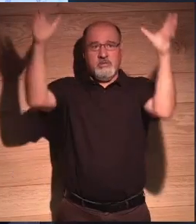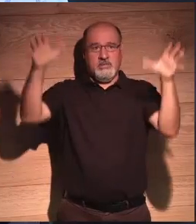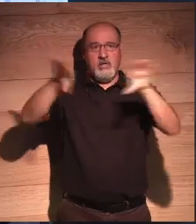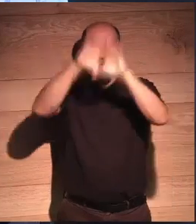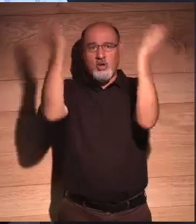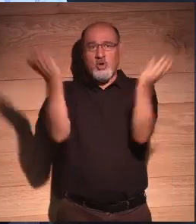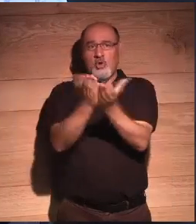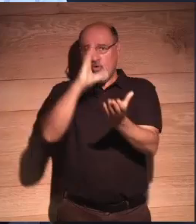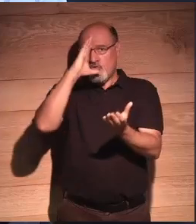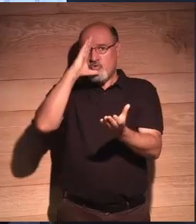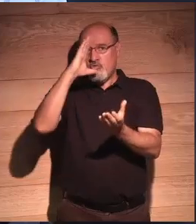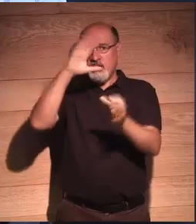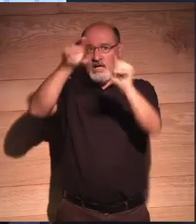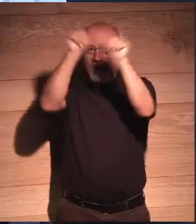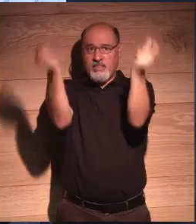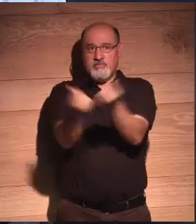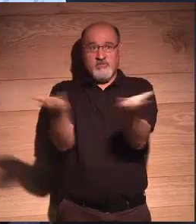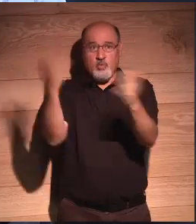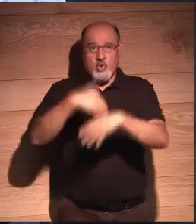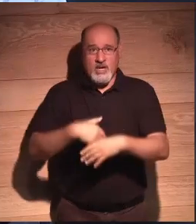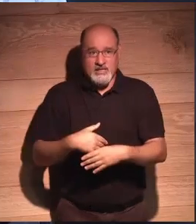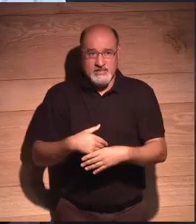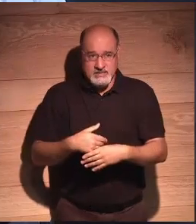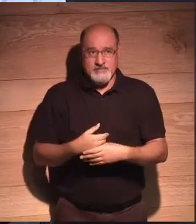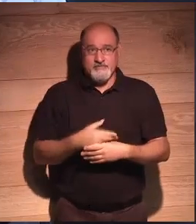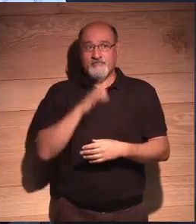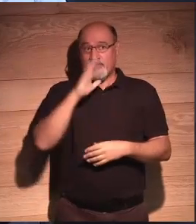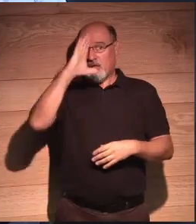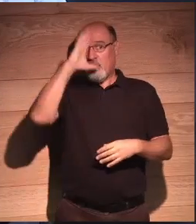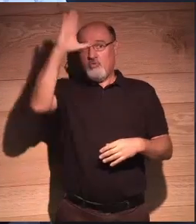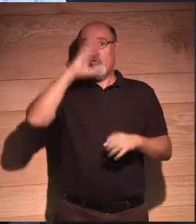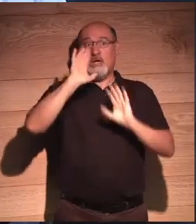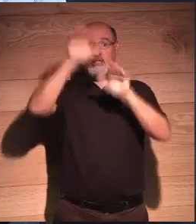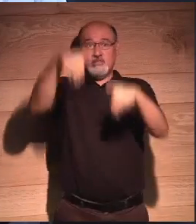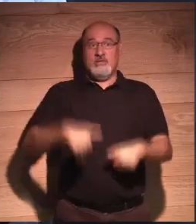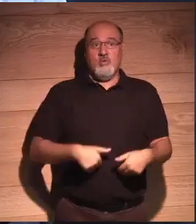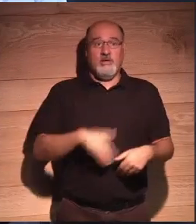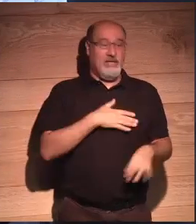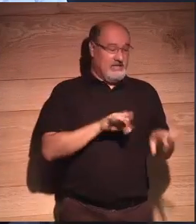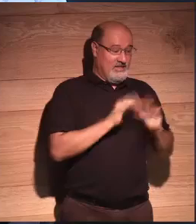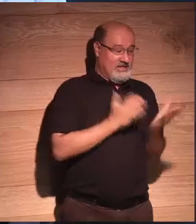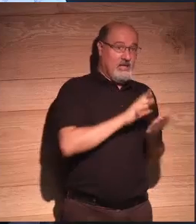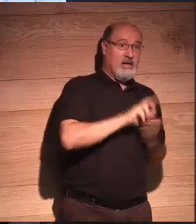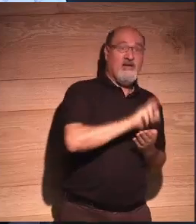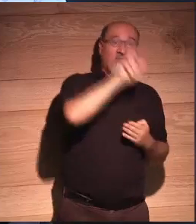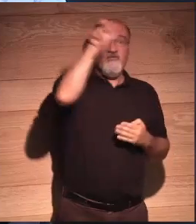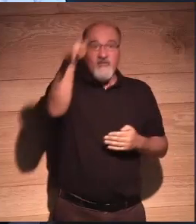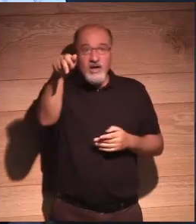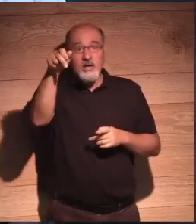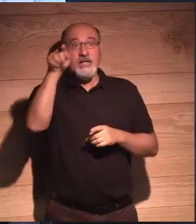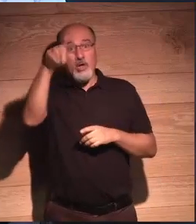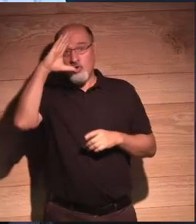la atmósfera. Entonces, de la Luna se vuelve igual que se va de la Tierra a la Luna, con